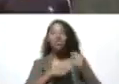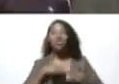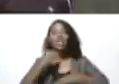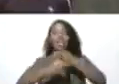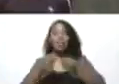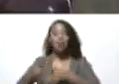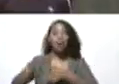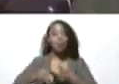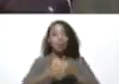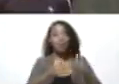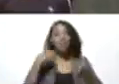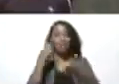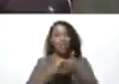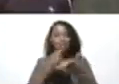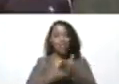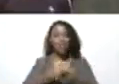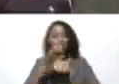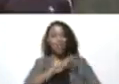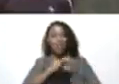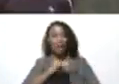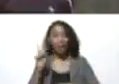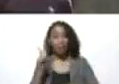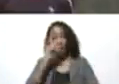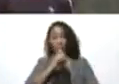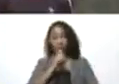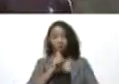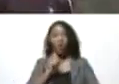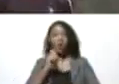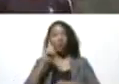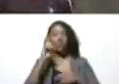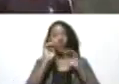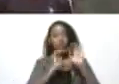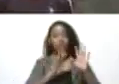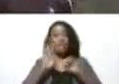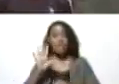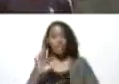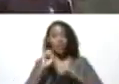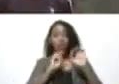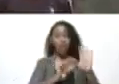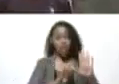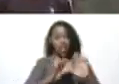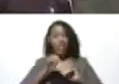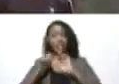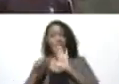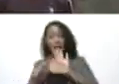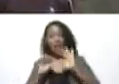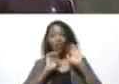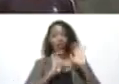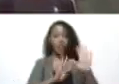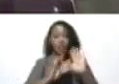social. En aquellos años 95, 96, 97, cuando no nos